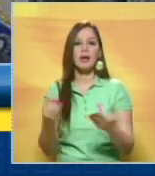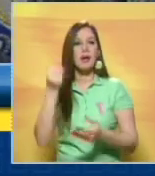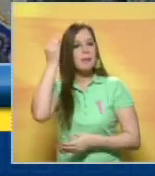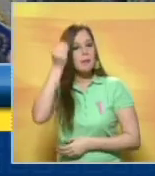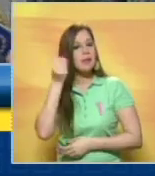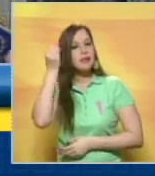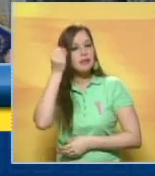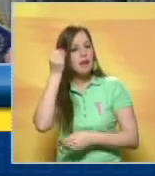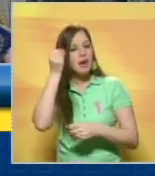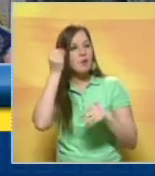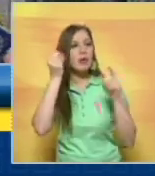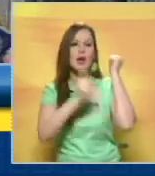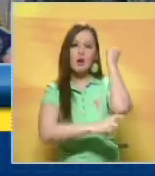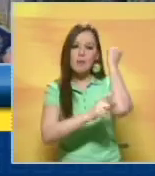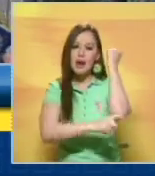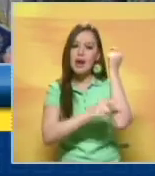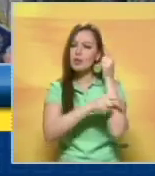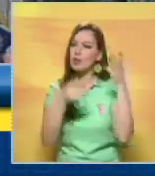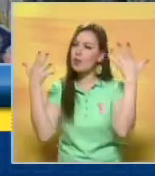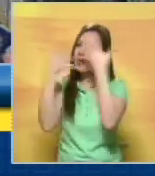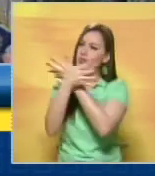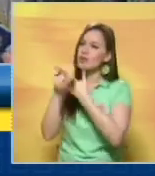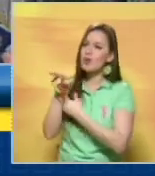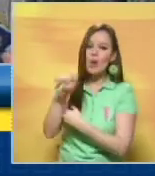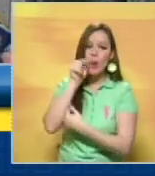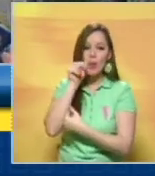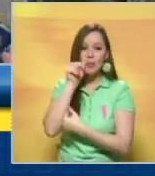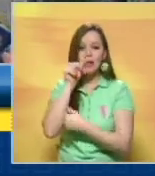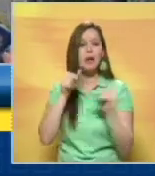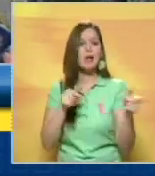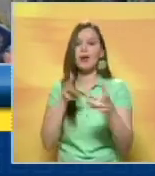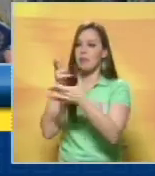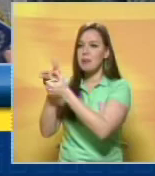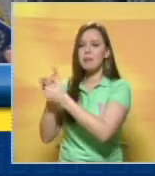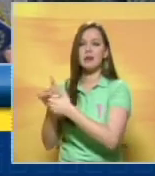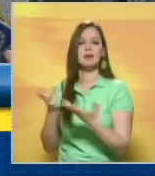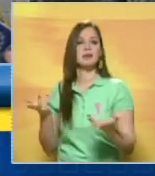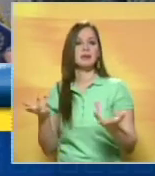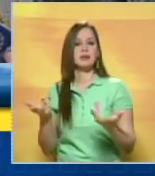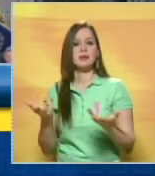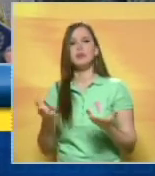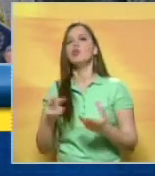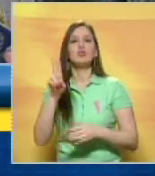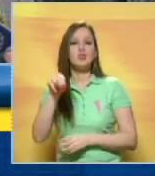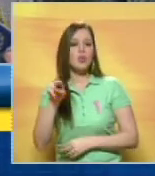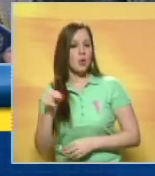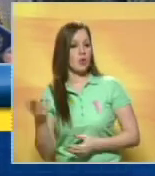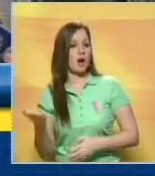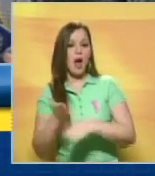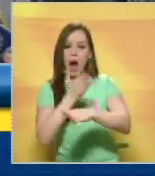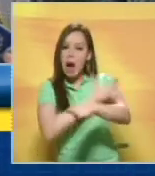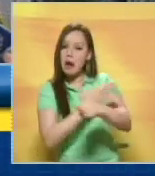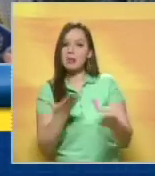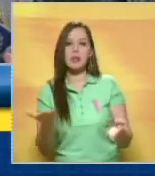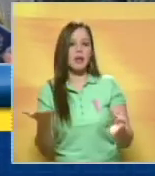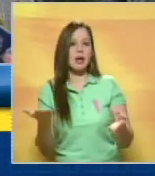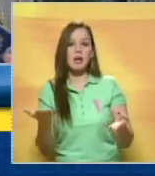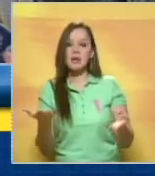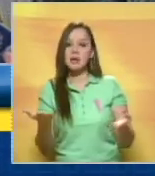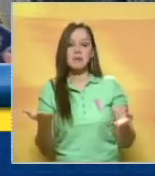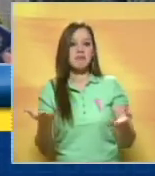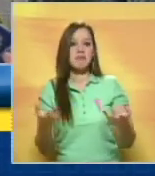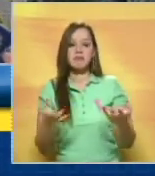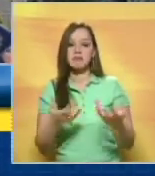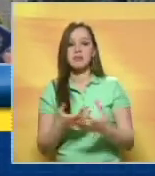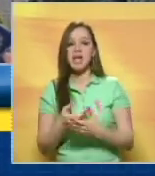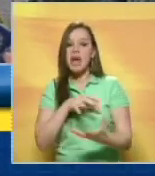que fue confundido con alguien y esta persona le efectuó esos disparos. No hubo nunca otros elementos que